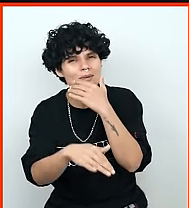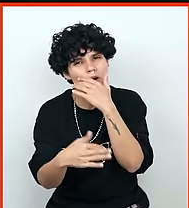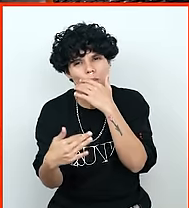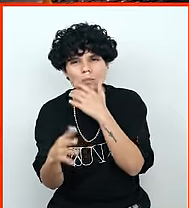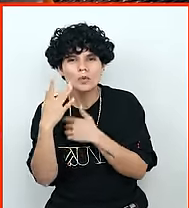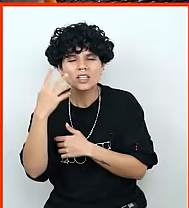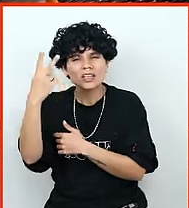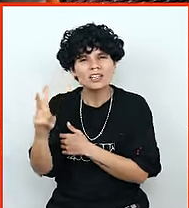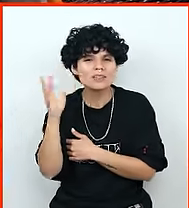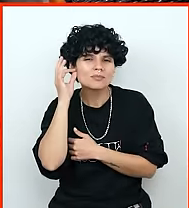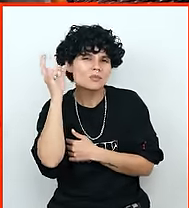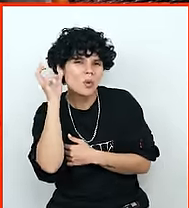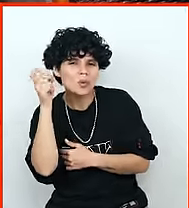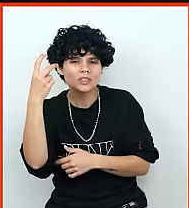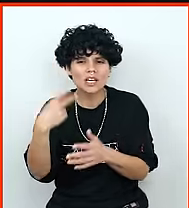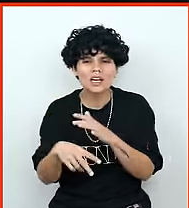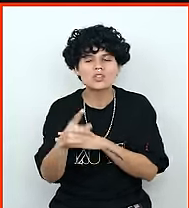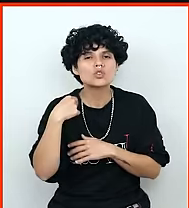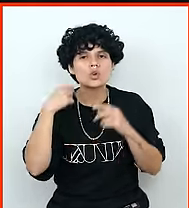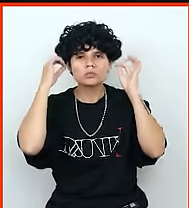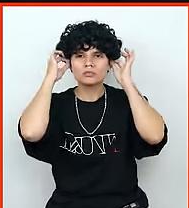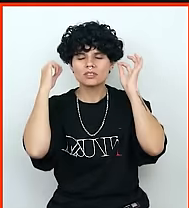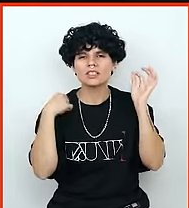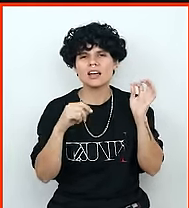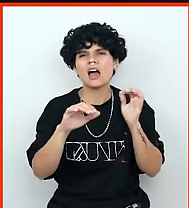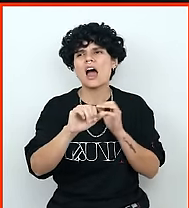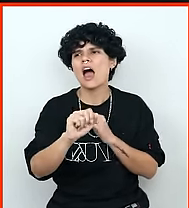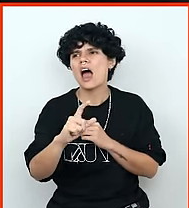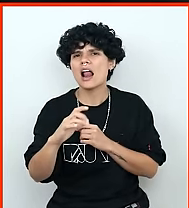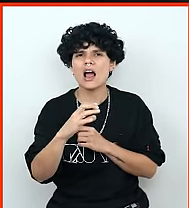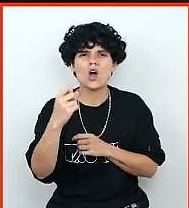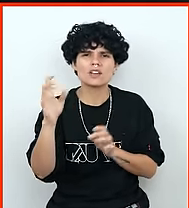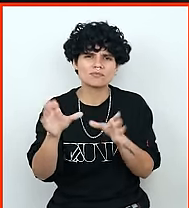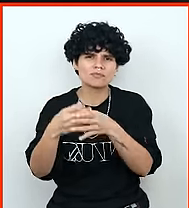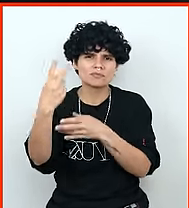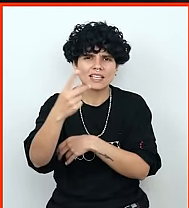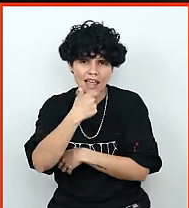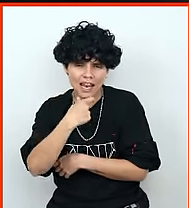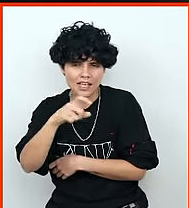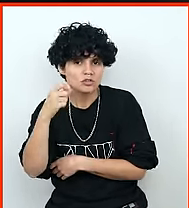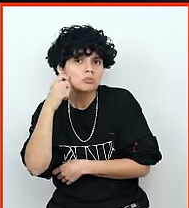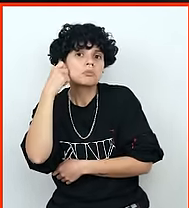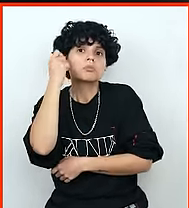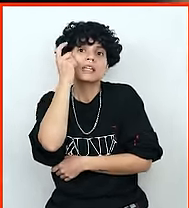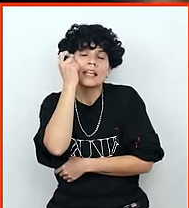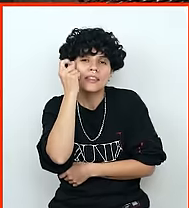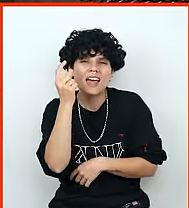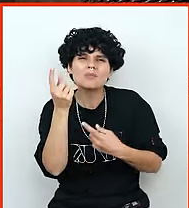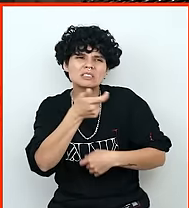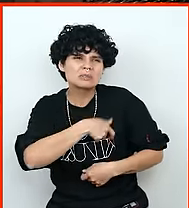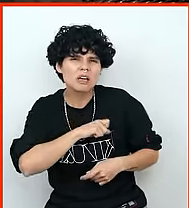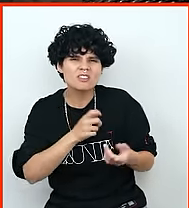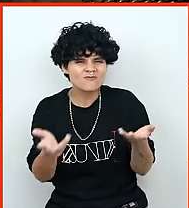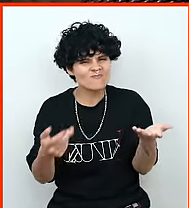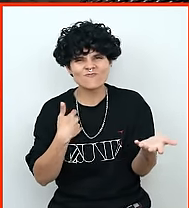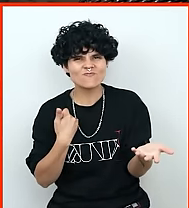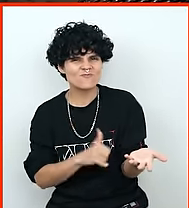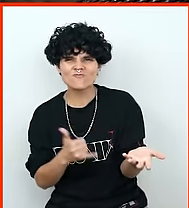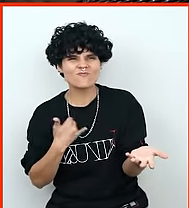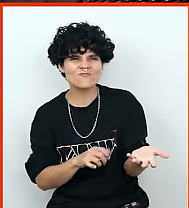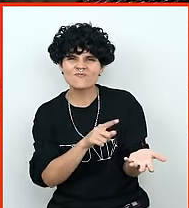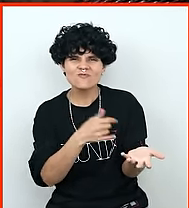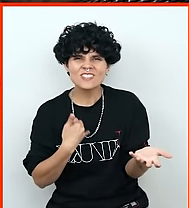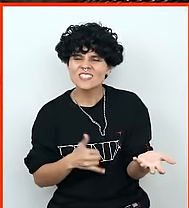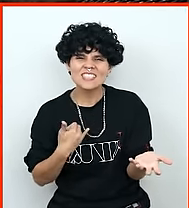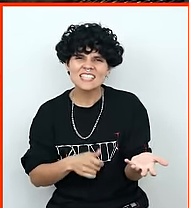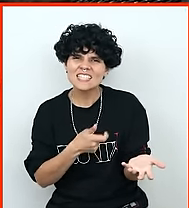también, porque yo cuando grafiteaba y escuchaba esto Alcoholics y todo, yo entendía lo que estaban diciendo. Entonces, por eso cuando escuchaba en castellano me hacía, decía, no,